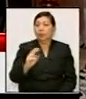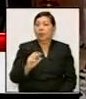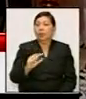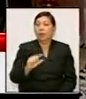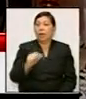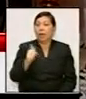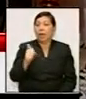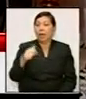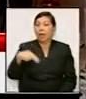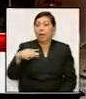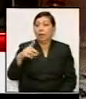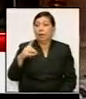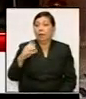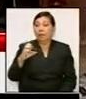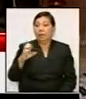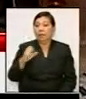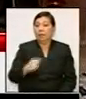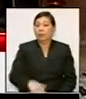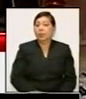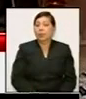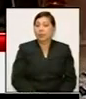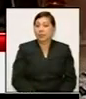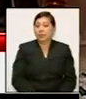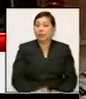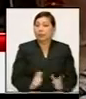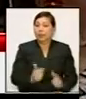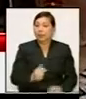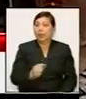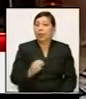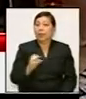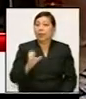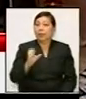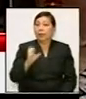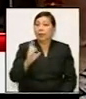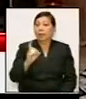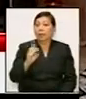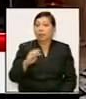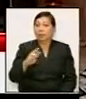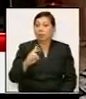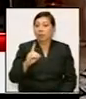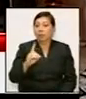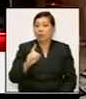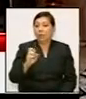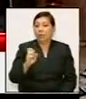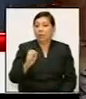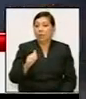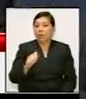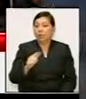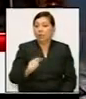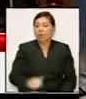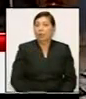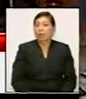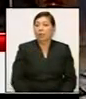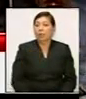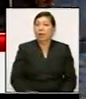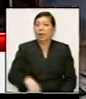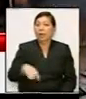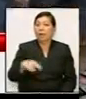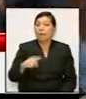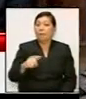Lescano. Se acerca también el congresista Edmundo del Águila y el congresista Francesco